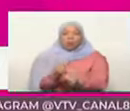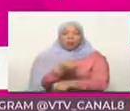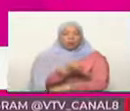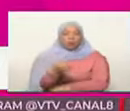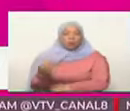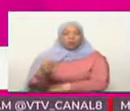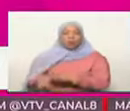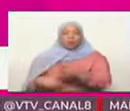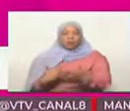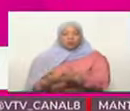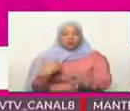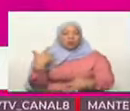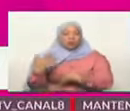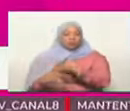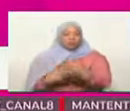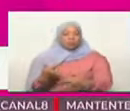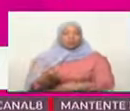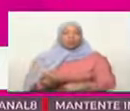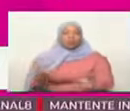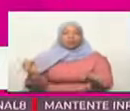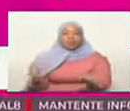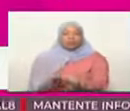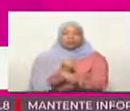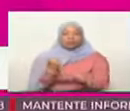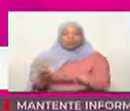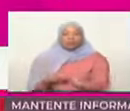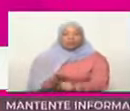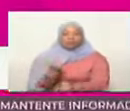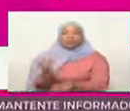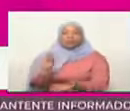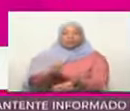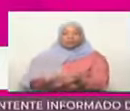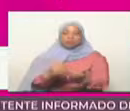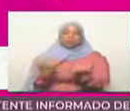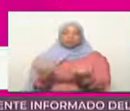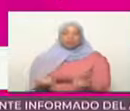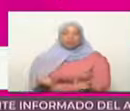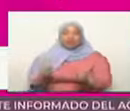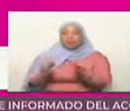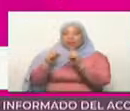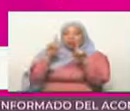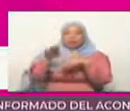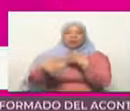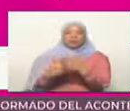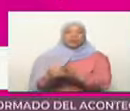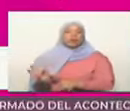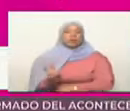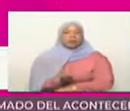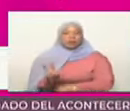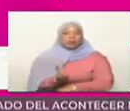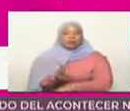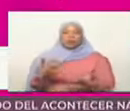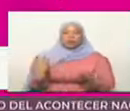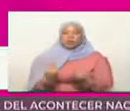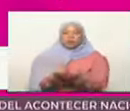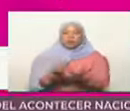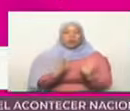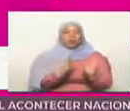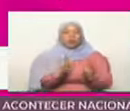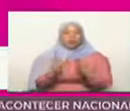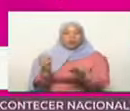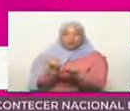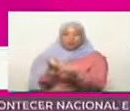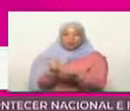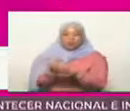que tenía que ser así. Una jornada de reanimación, de despertar nacional, de acumulación y organización de